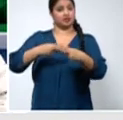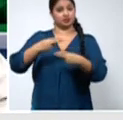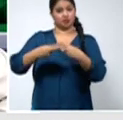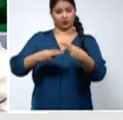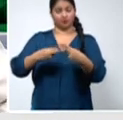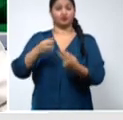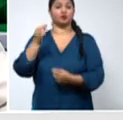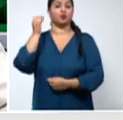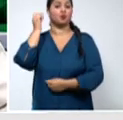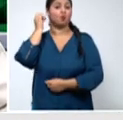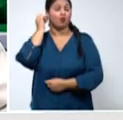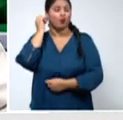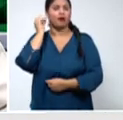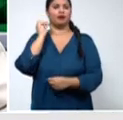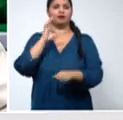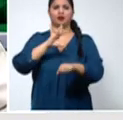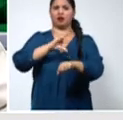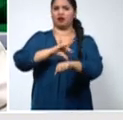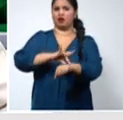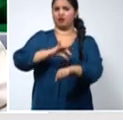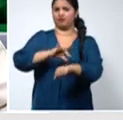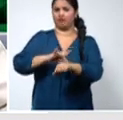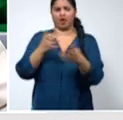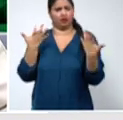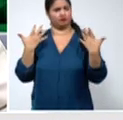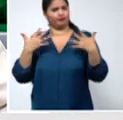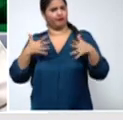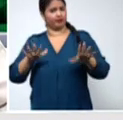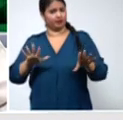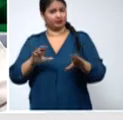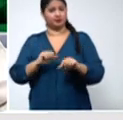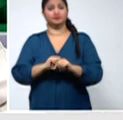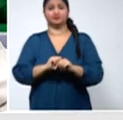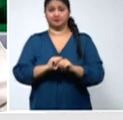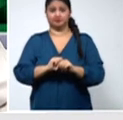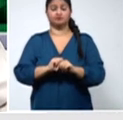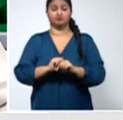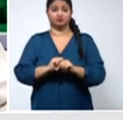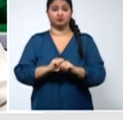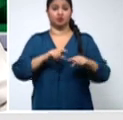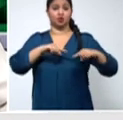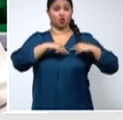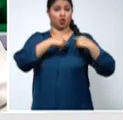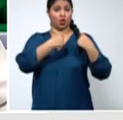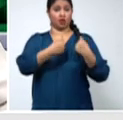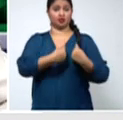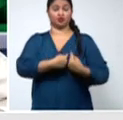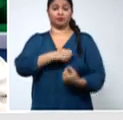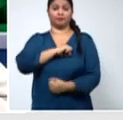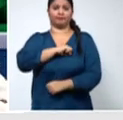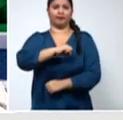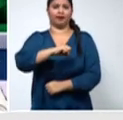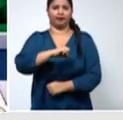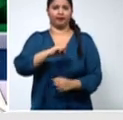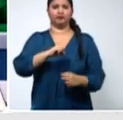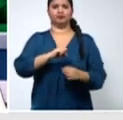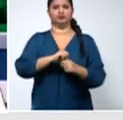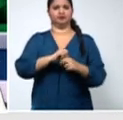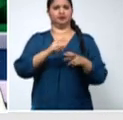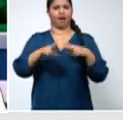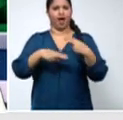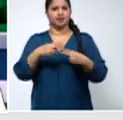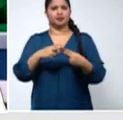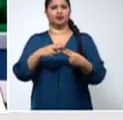un cuadro de hipotensión arterial marcado, hace un paro cardíaco en asistolia, se realizaron las maniobras